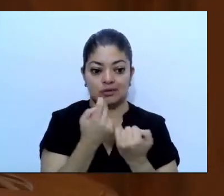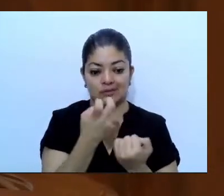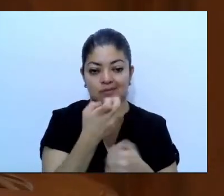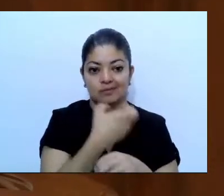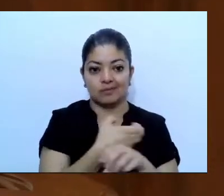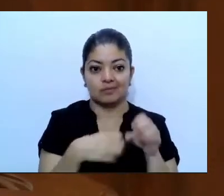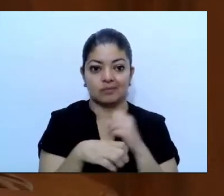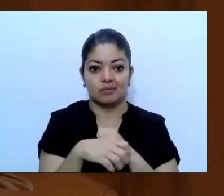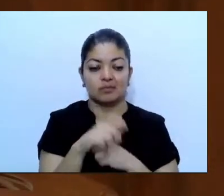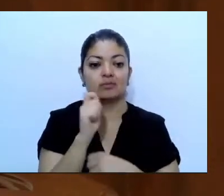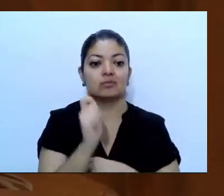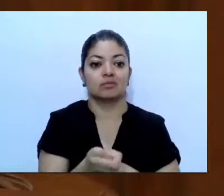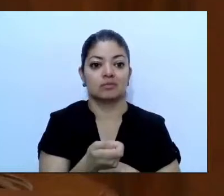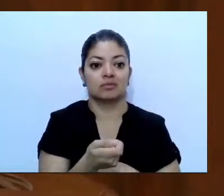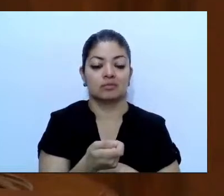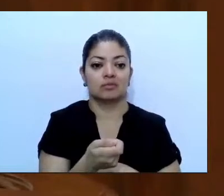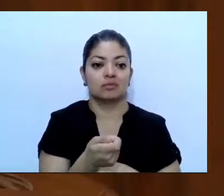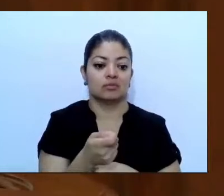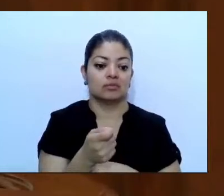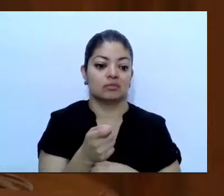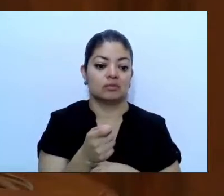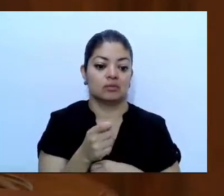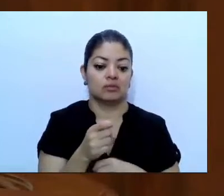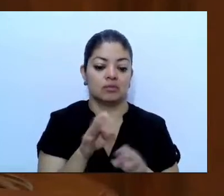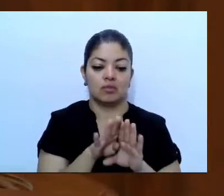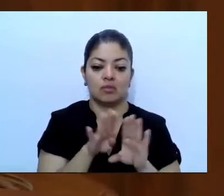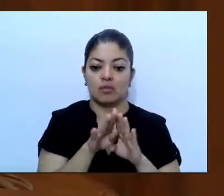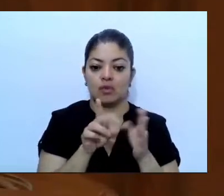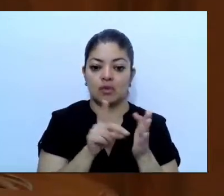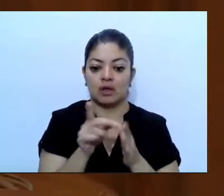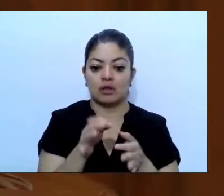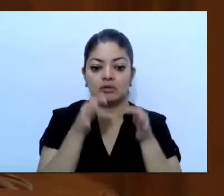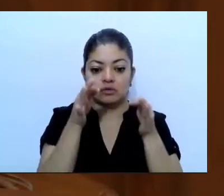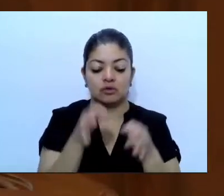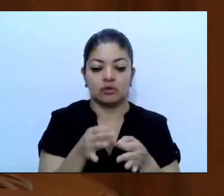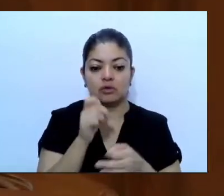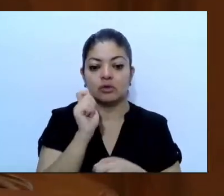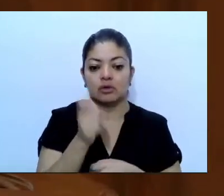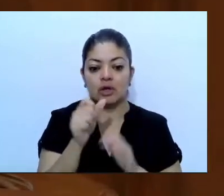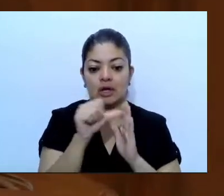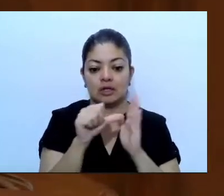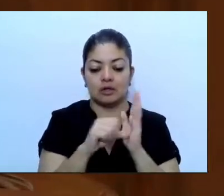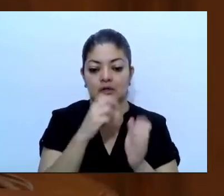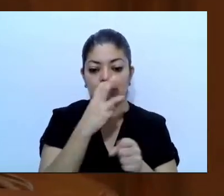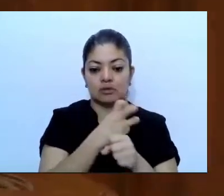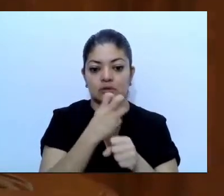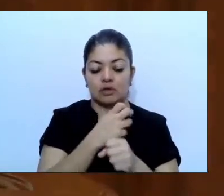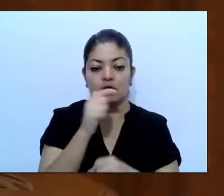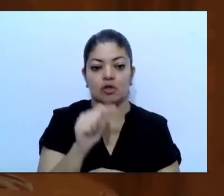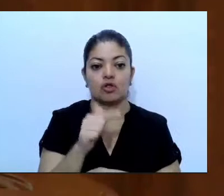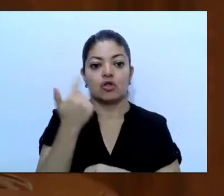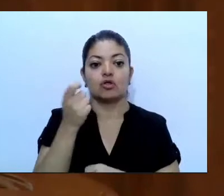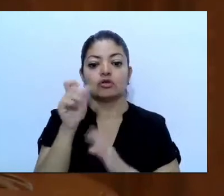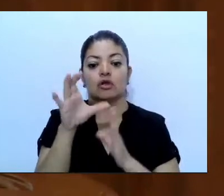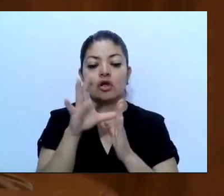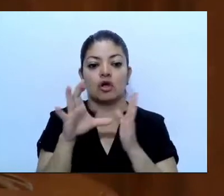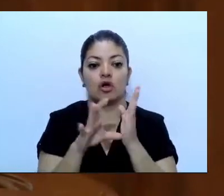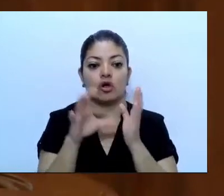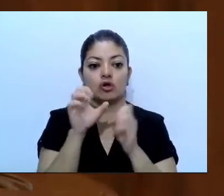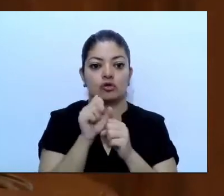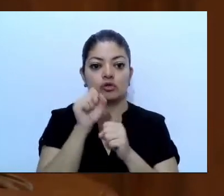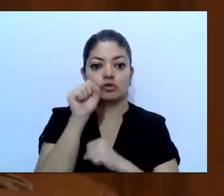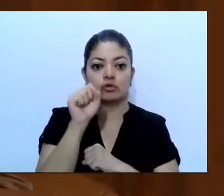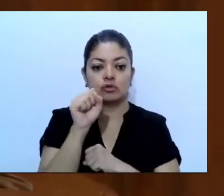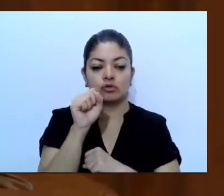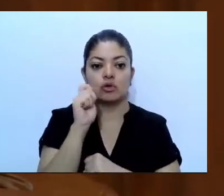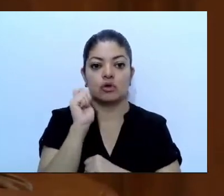son nugatorias del derecho garantizado al artículo 3º, párrafo 12º de la Constitución Política de los Estados